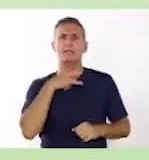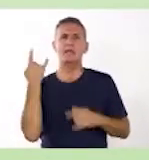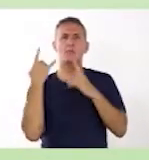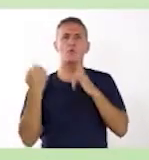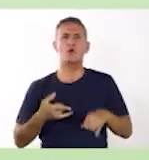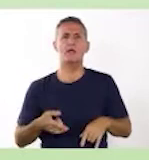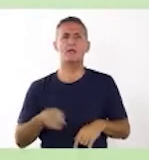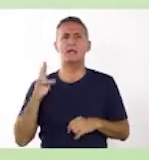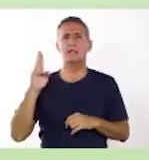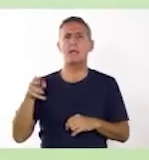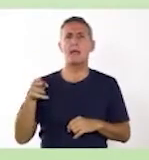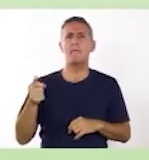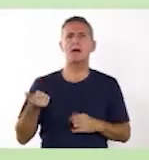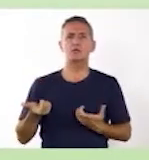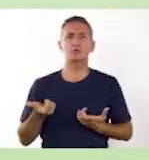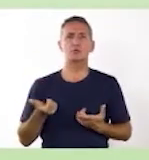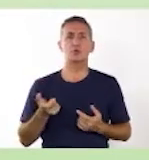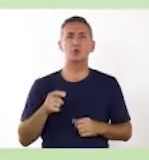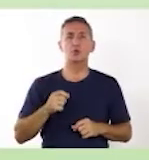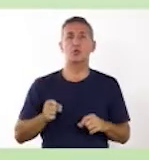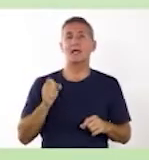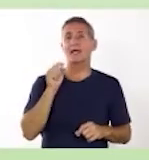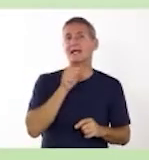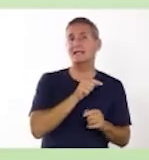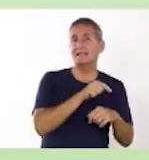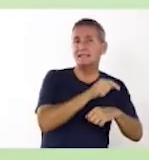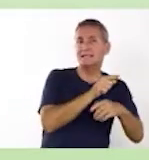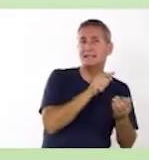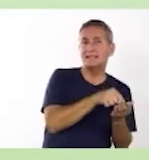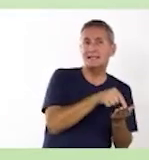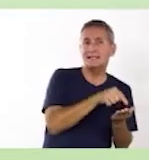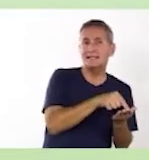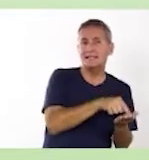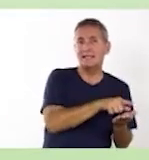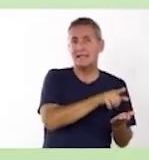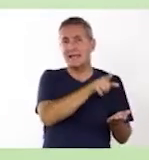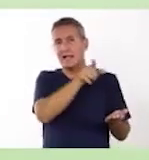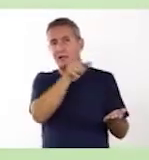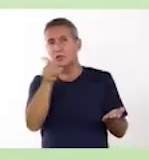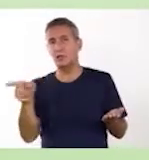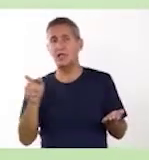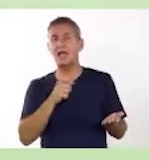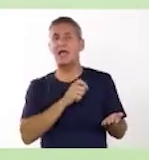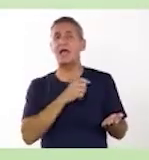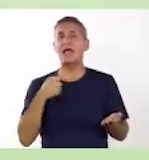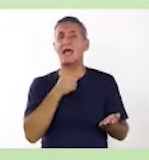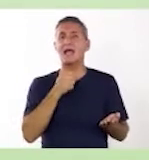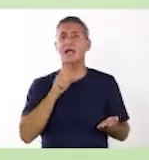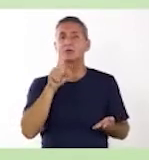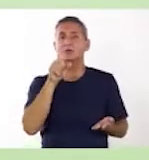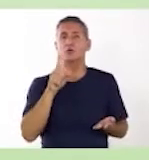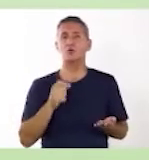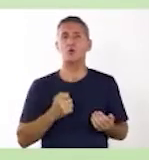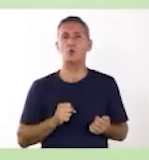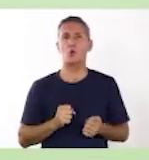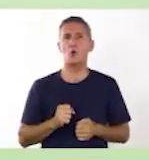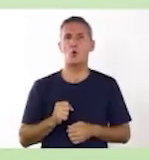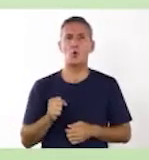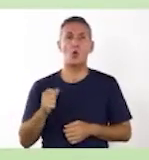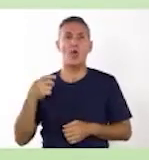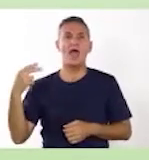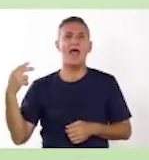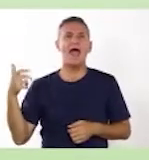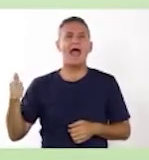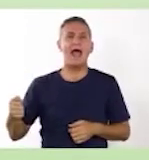analizarlo. Ver cómo en un momento, desde el canto 1, está la cólera de Aquiles. Y